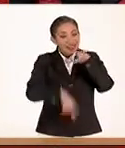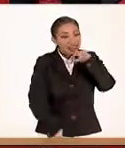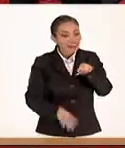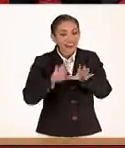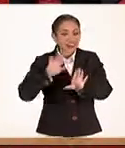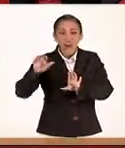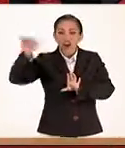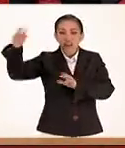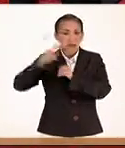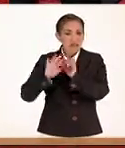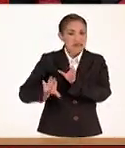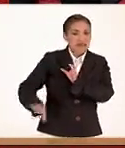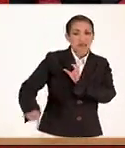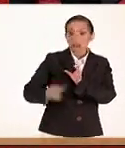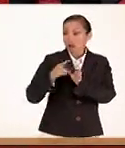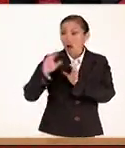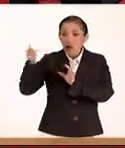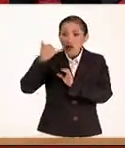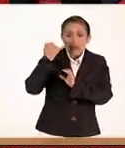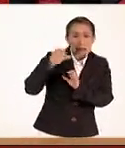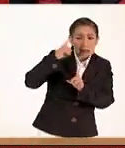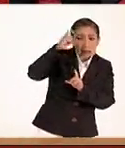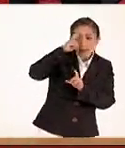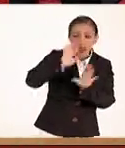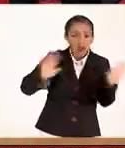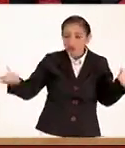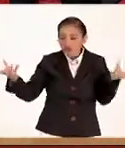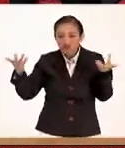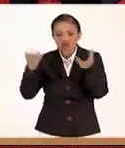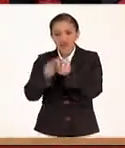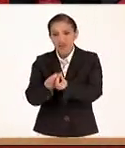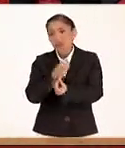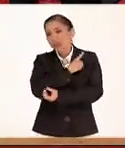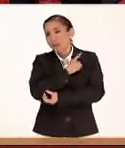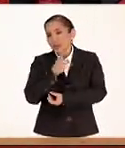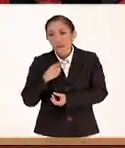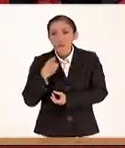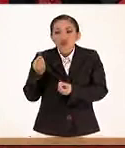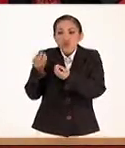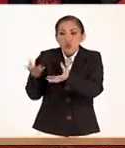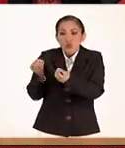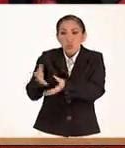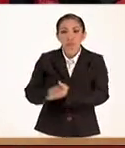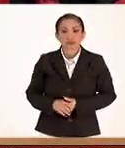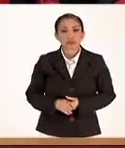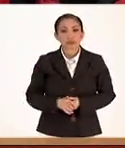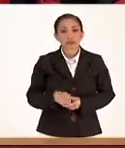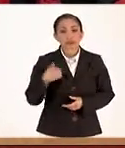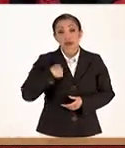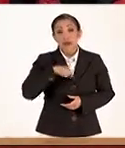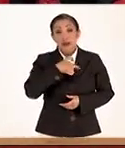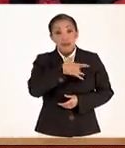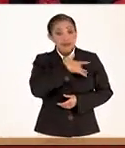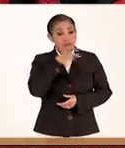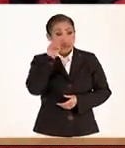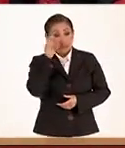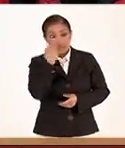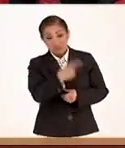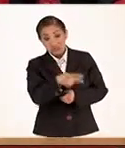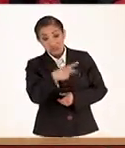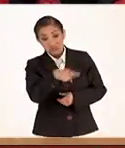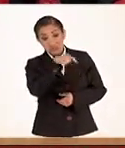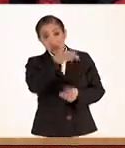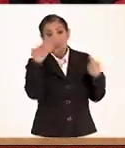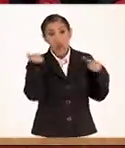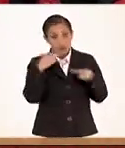de que son de otro país o que hay otro idioma de por medio bueno tenemos mucho que aportar hoy sentimos que usted por parte de